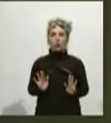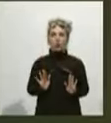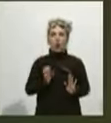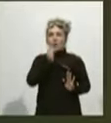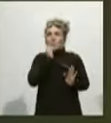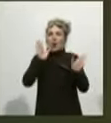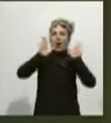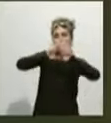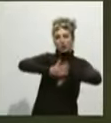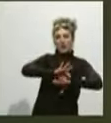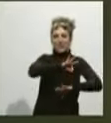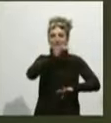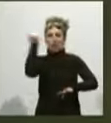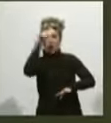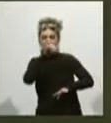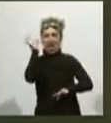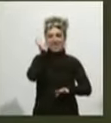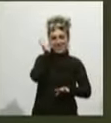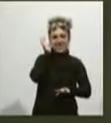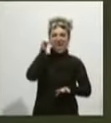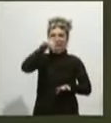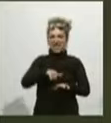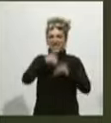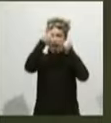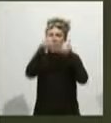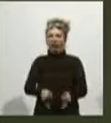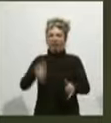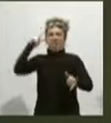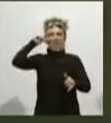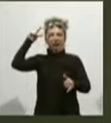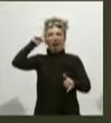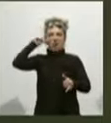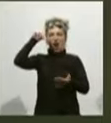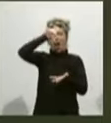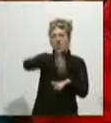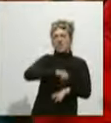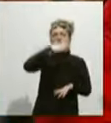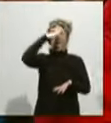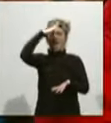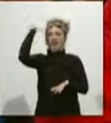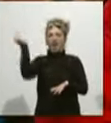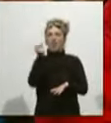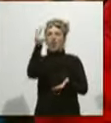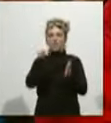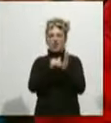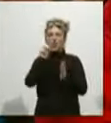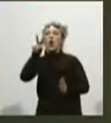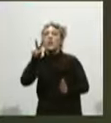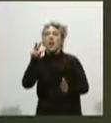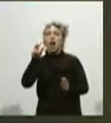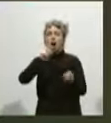Buenas noches, señoras, señores. Desde esta gala de Drag Queen Arrecife 2012, en el que tenemos